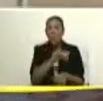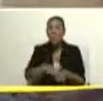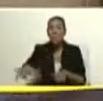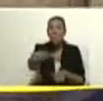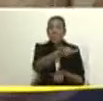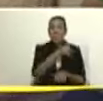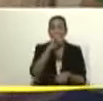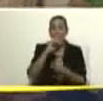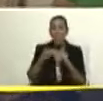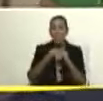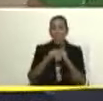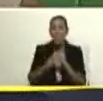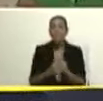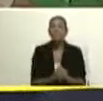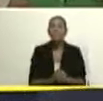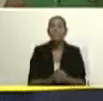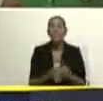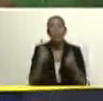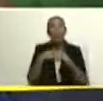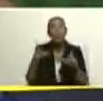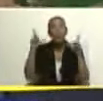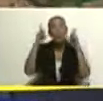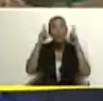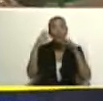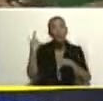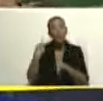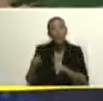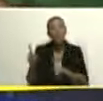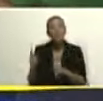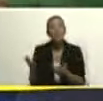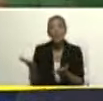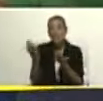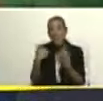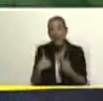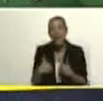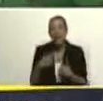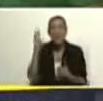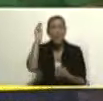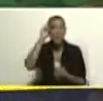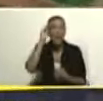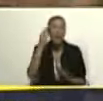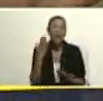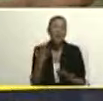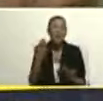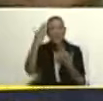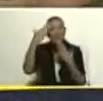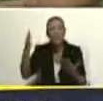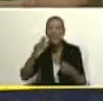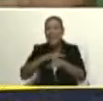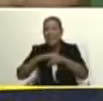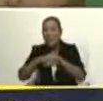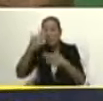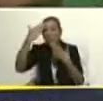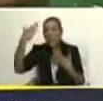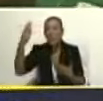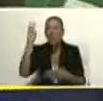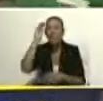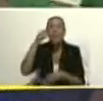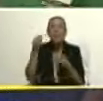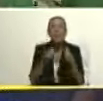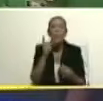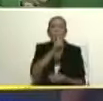ustedes. Mire, yo me quiero tomar otra foto con ellos también. Ah, y con la maestra, no saludé a la maestra. ¿Cómo te llamas